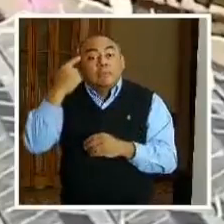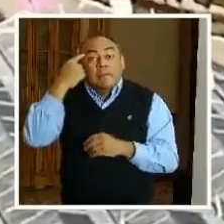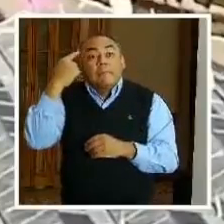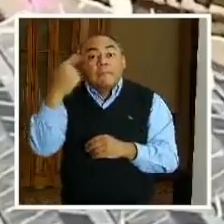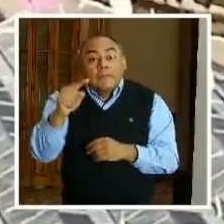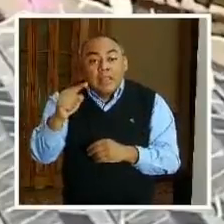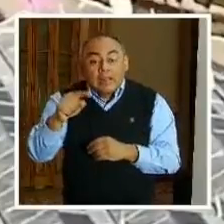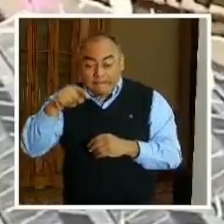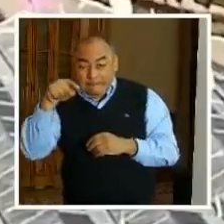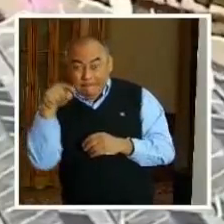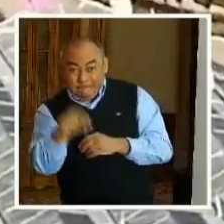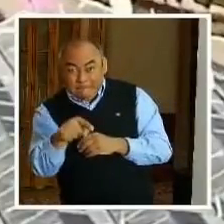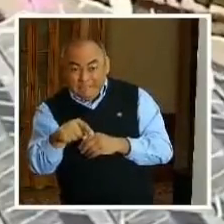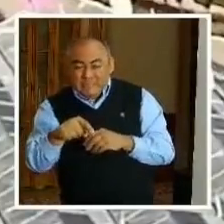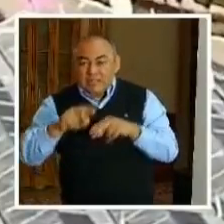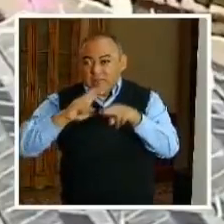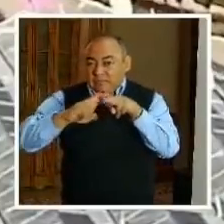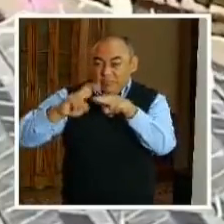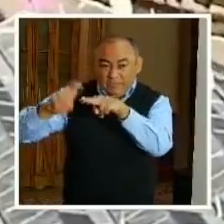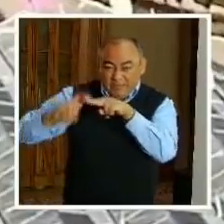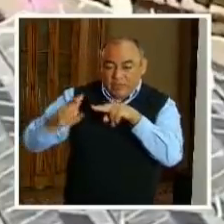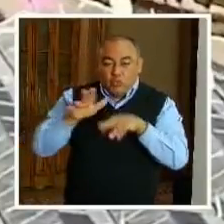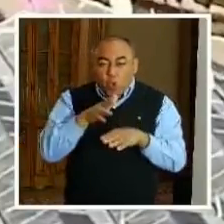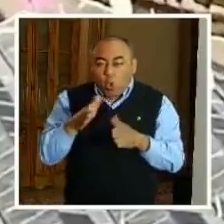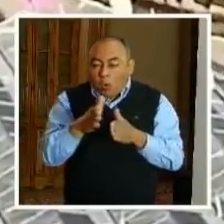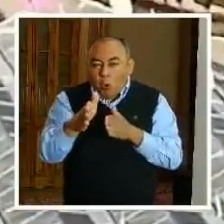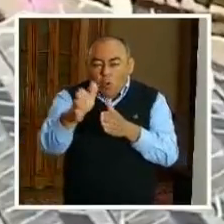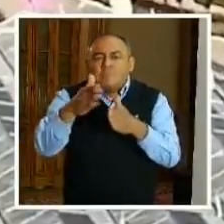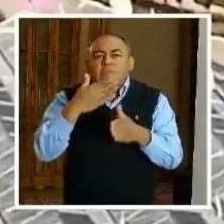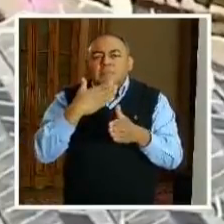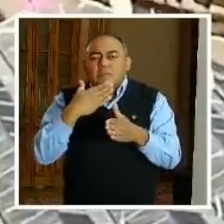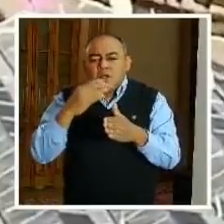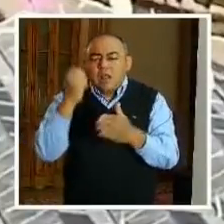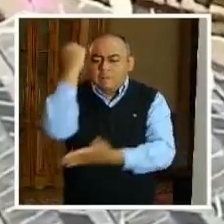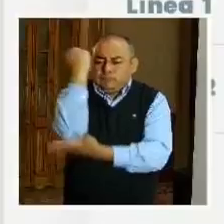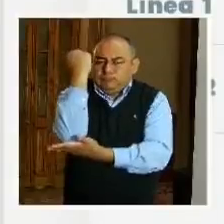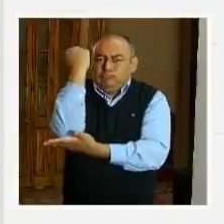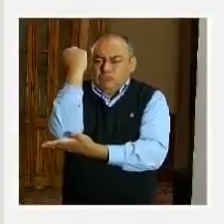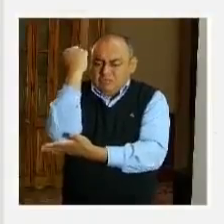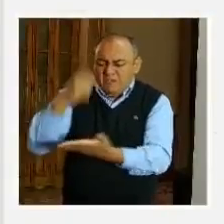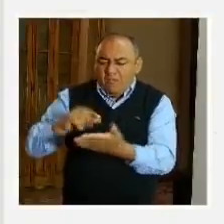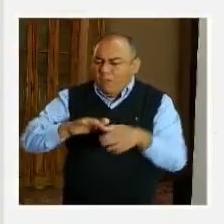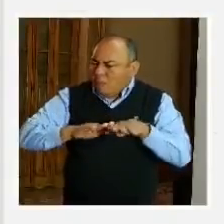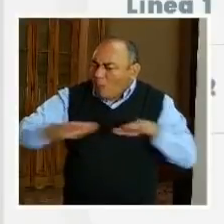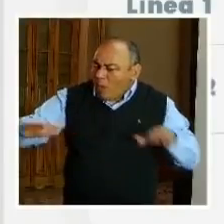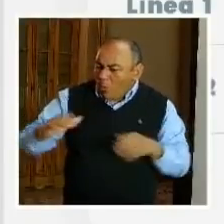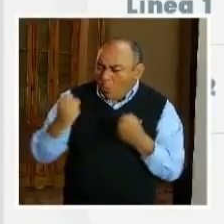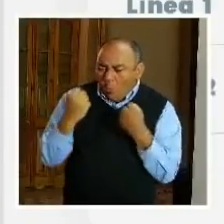valores de los predios por donde circula este moderno sistema de transporte.